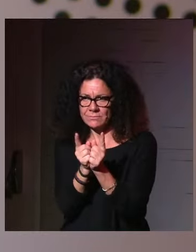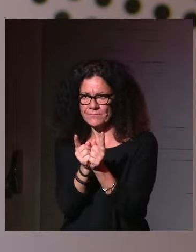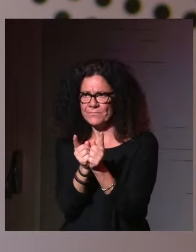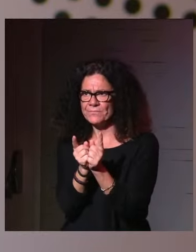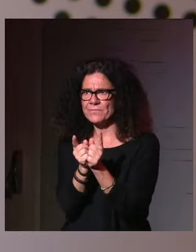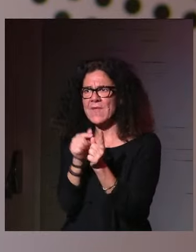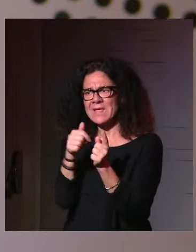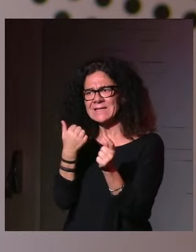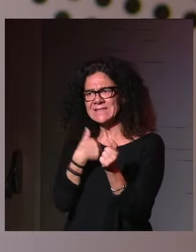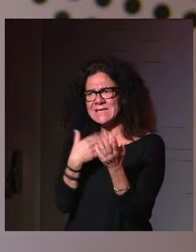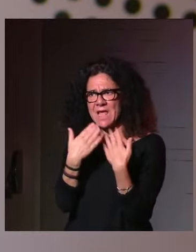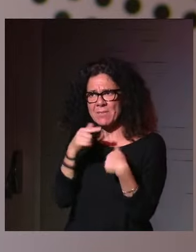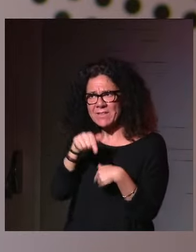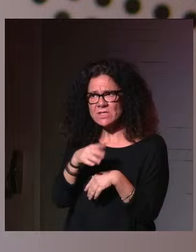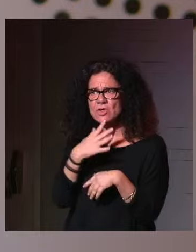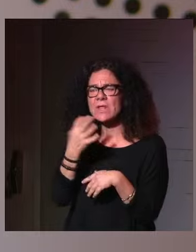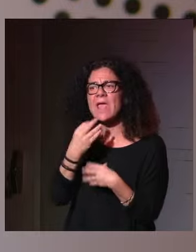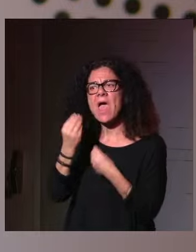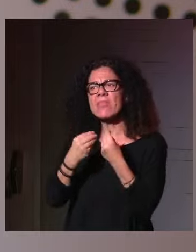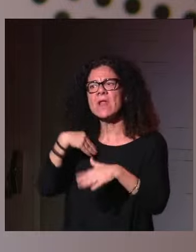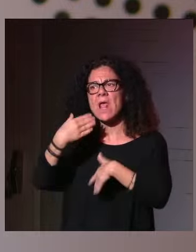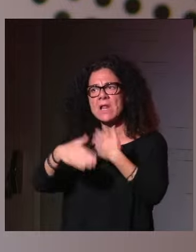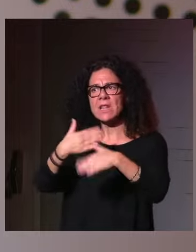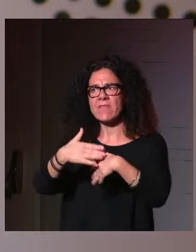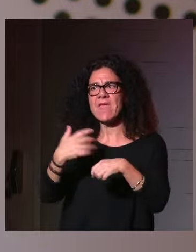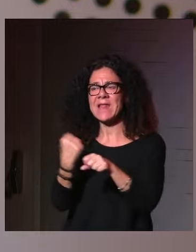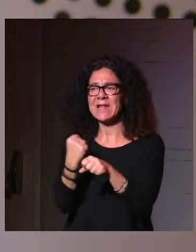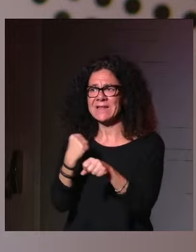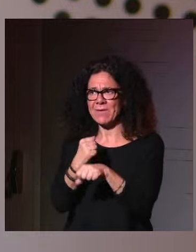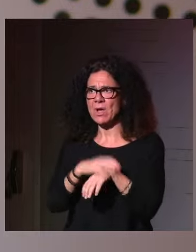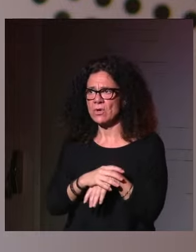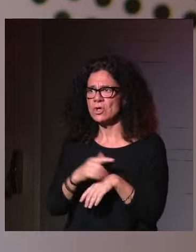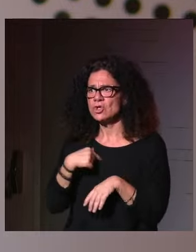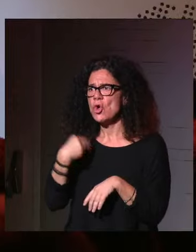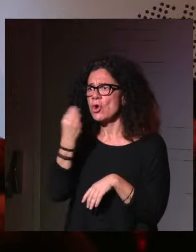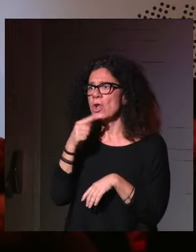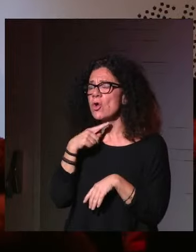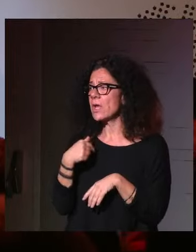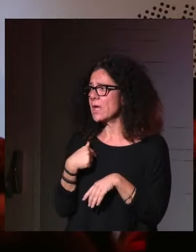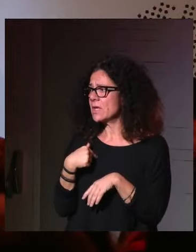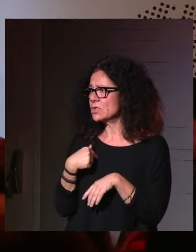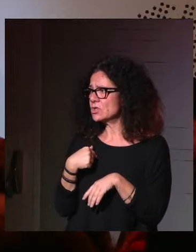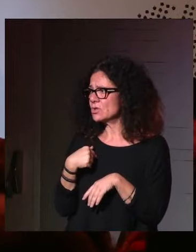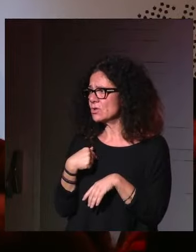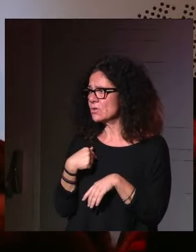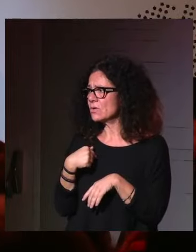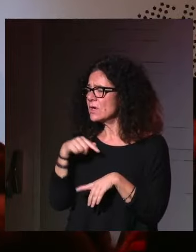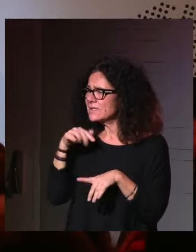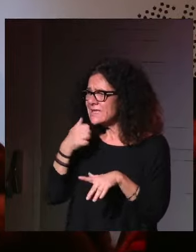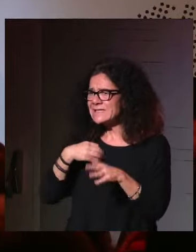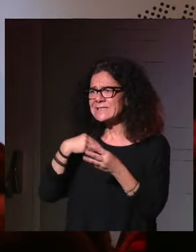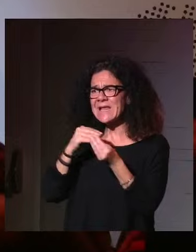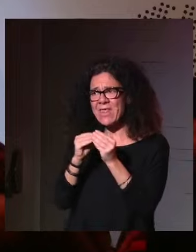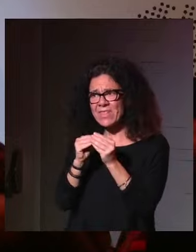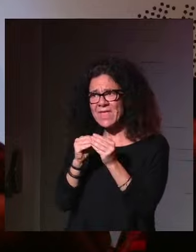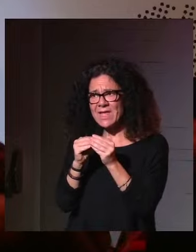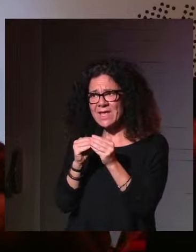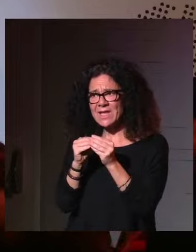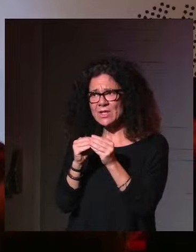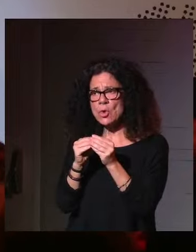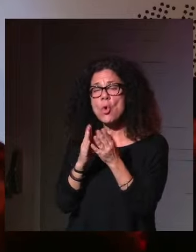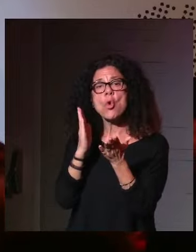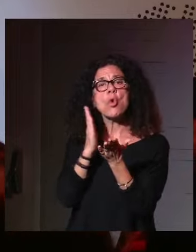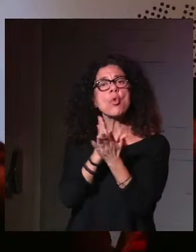hablando de esto de qué hacer también en el día a día un poco no en el trabajo sí creo que por ejemplo digital defenders está haciendo